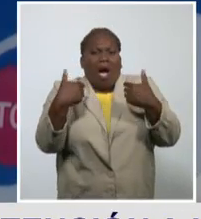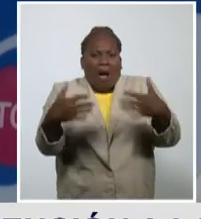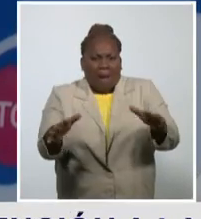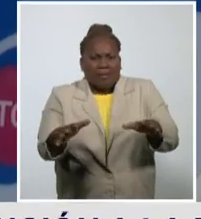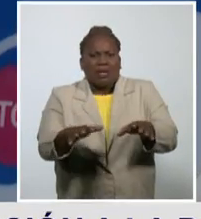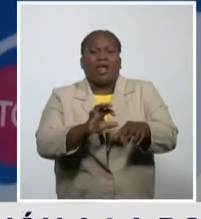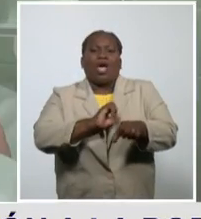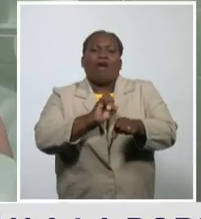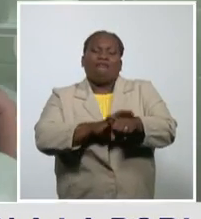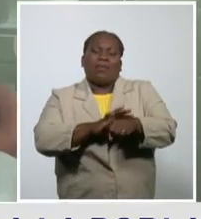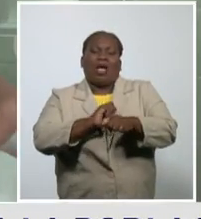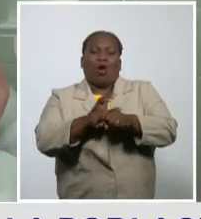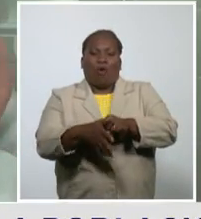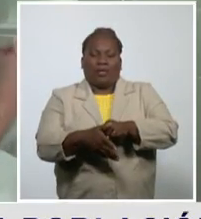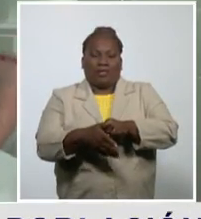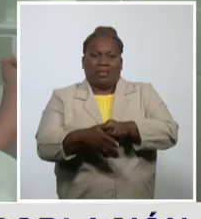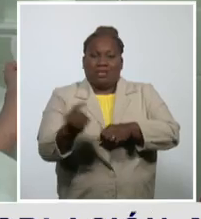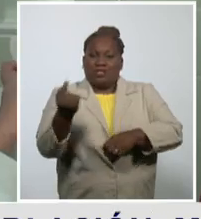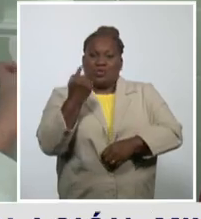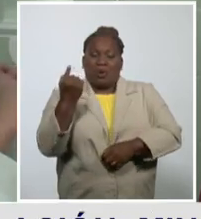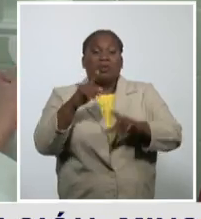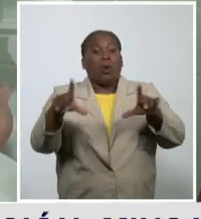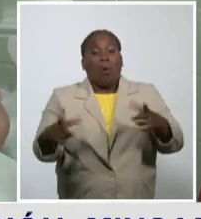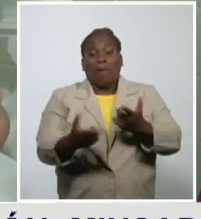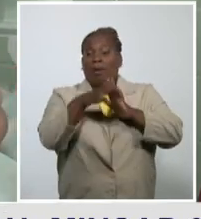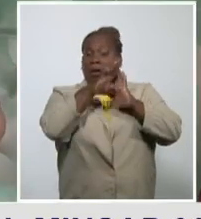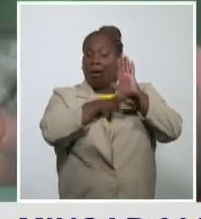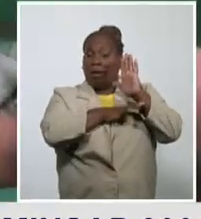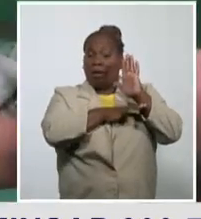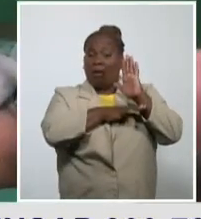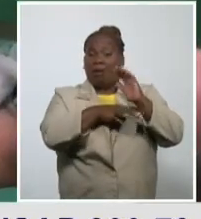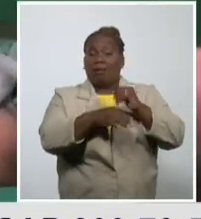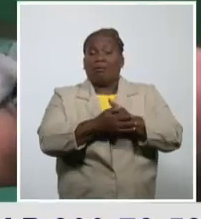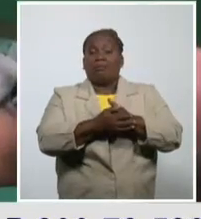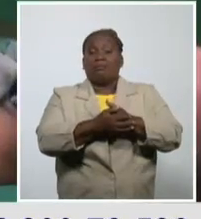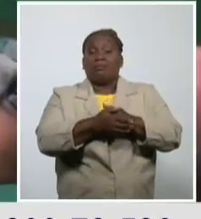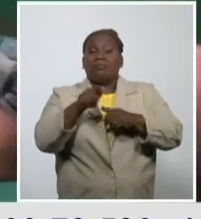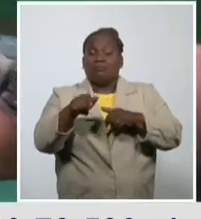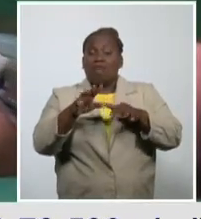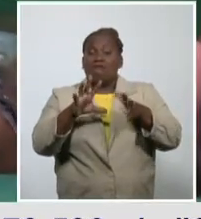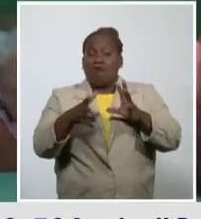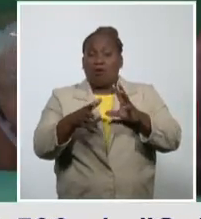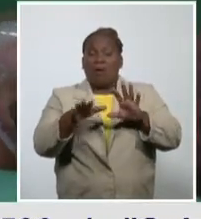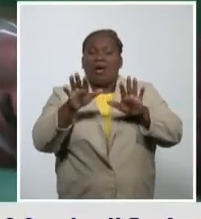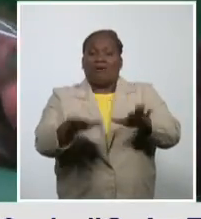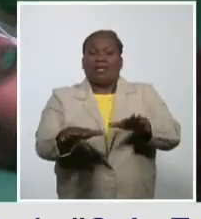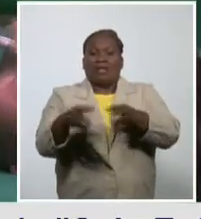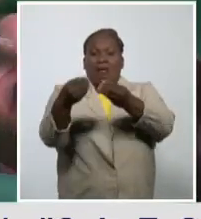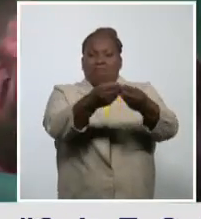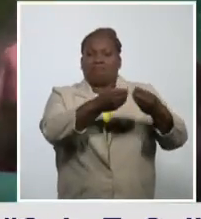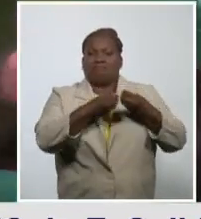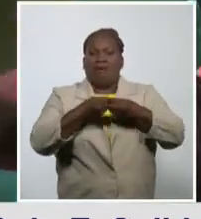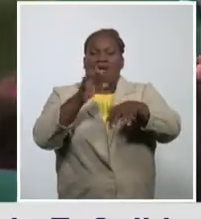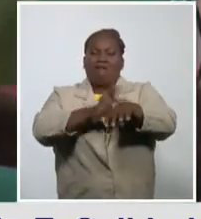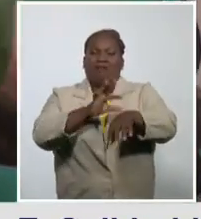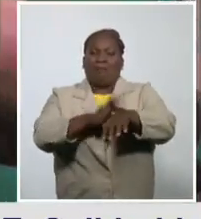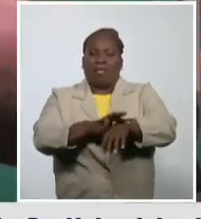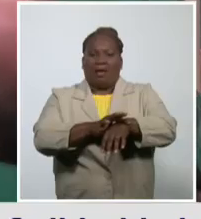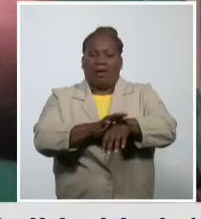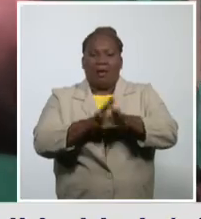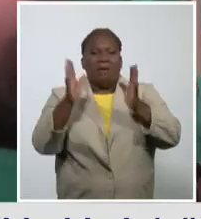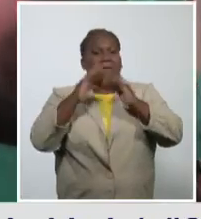Solo resulta imprescindible cumplir lo establecido. De esta manera se evita el contagio para que tampoco cese